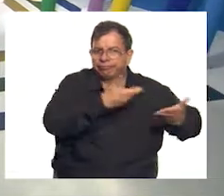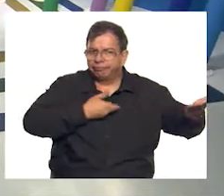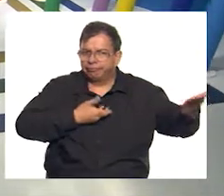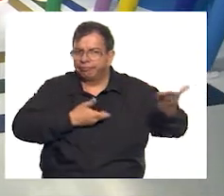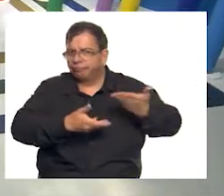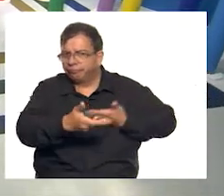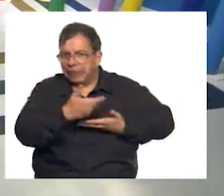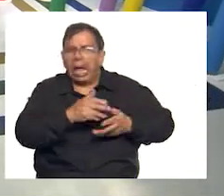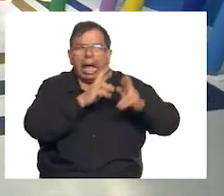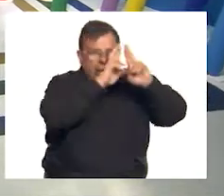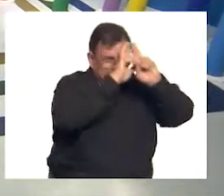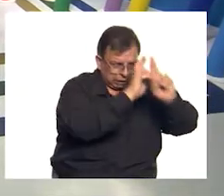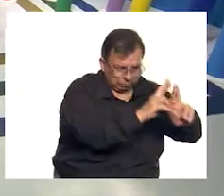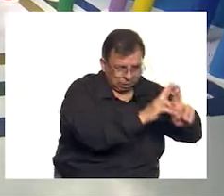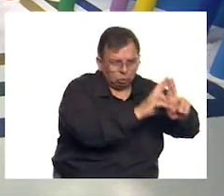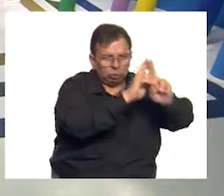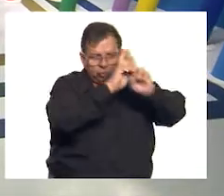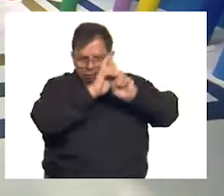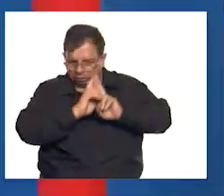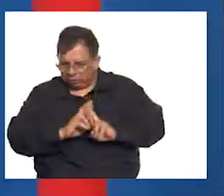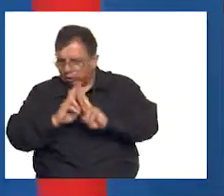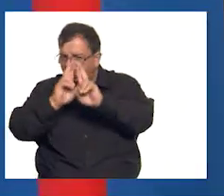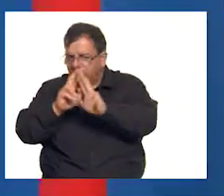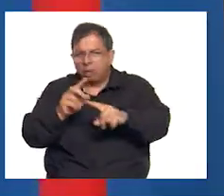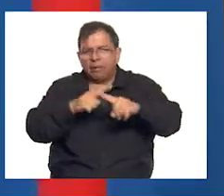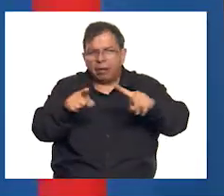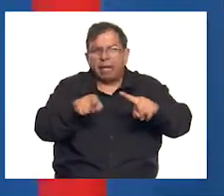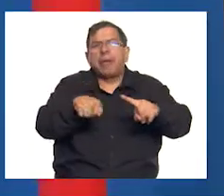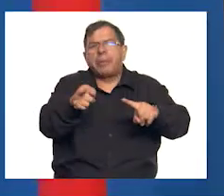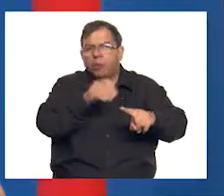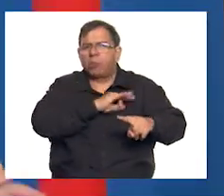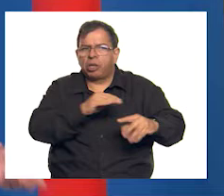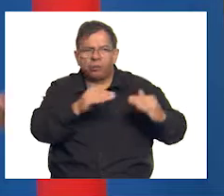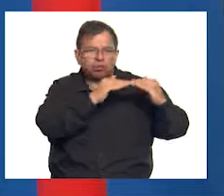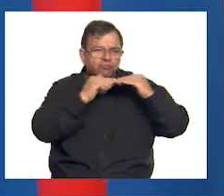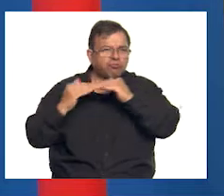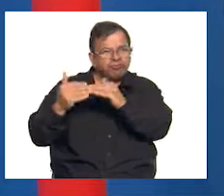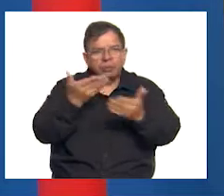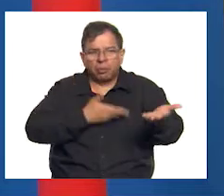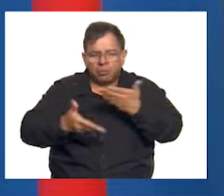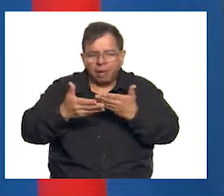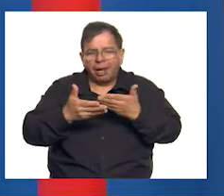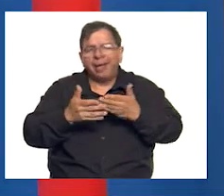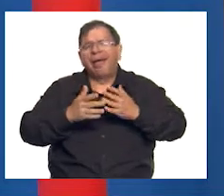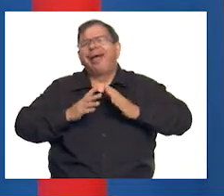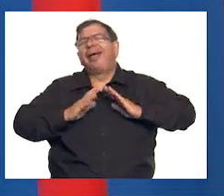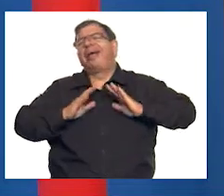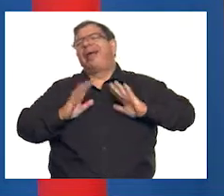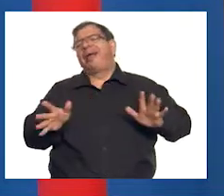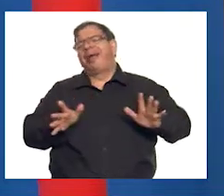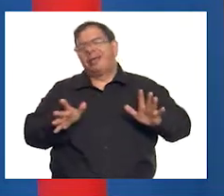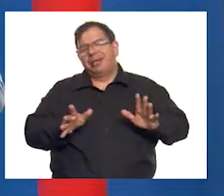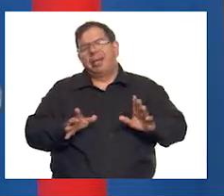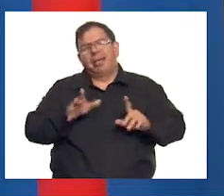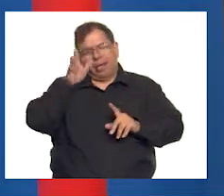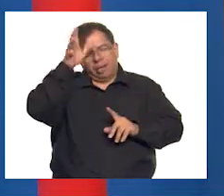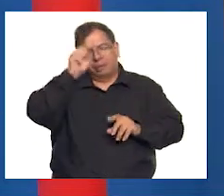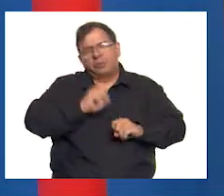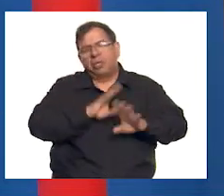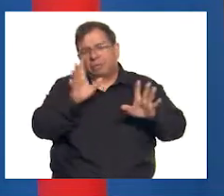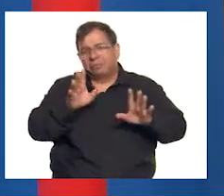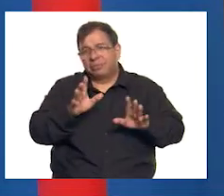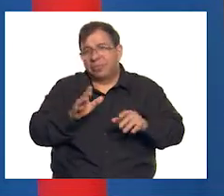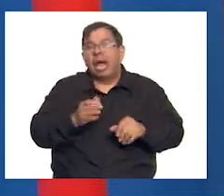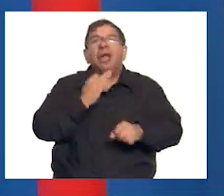relacionarse respetando las diferencias. Así es, pues ya me quedaron mucho más claros los conceptos, Gaby. Los voy a conversar con mis papás